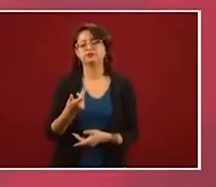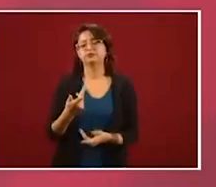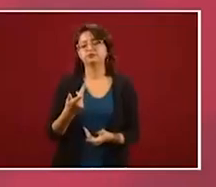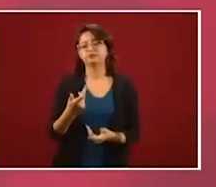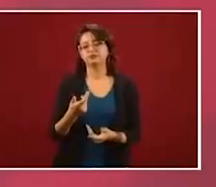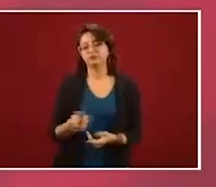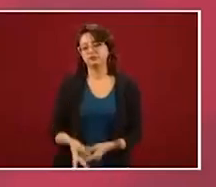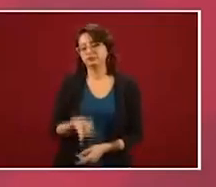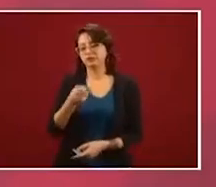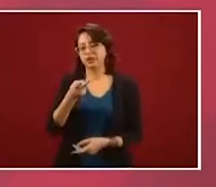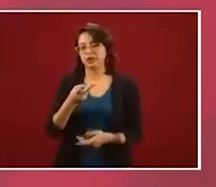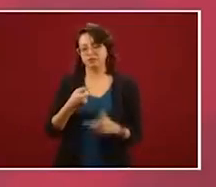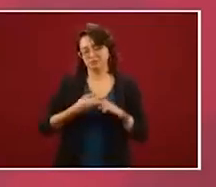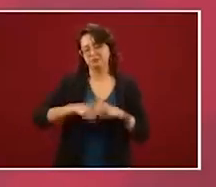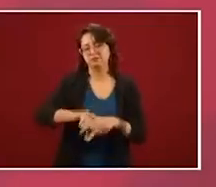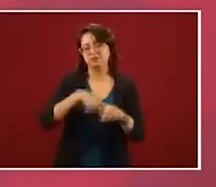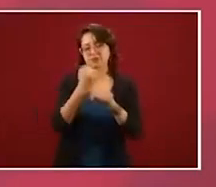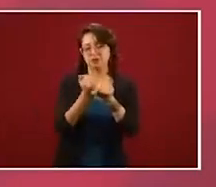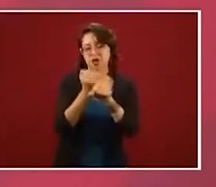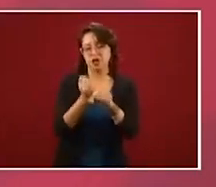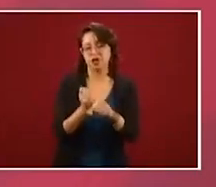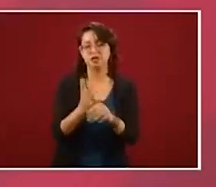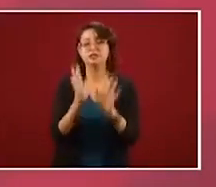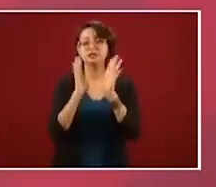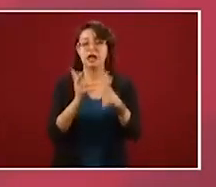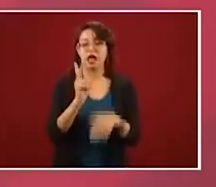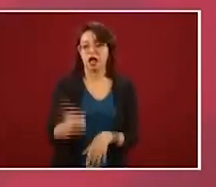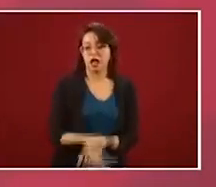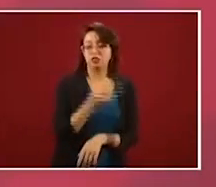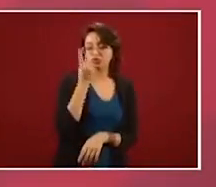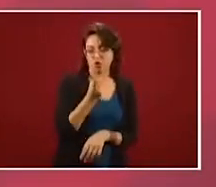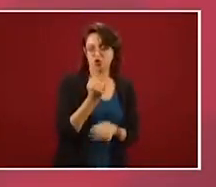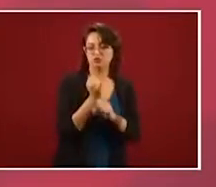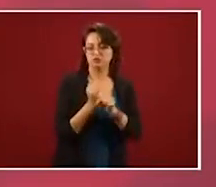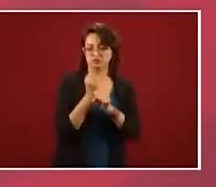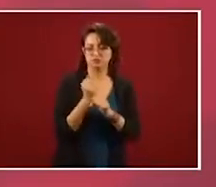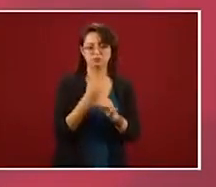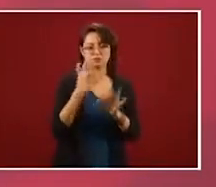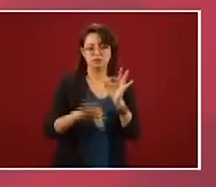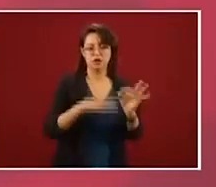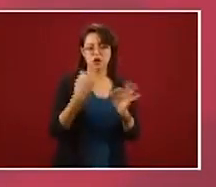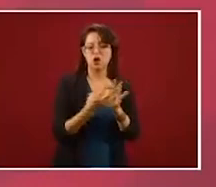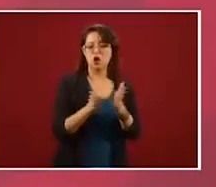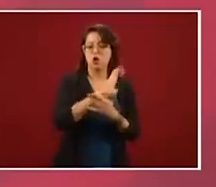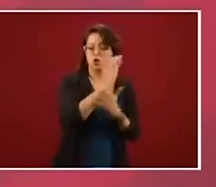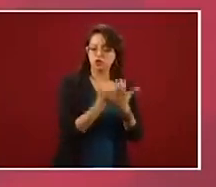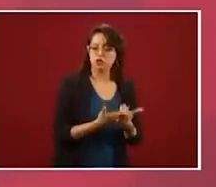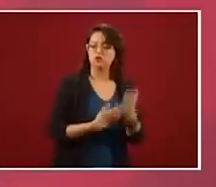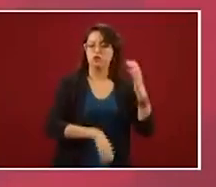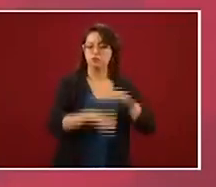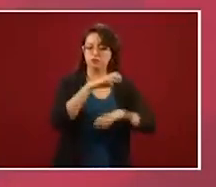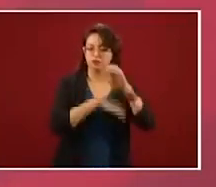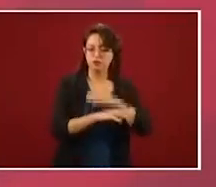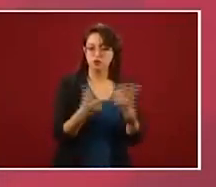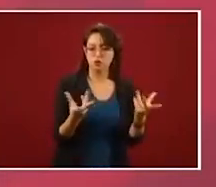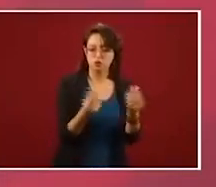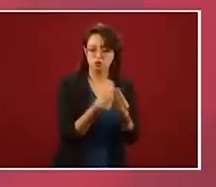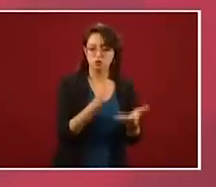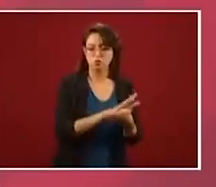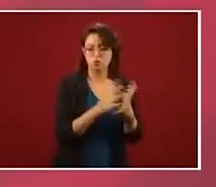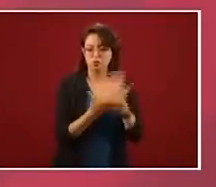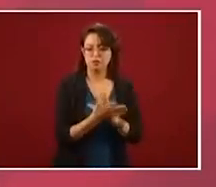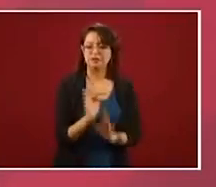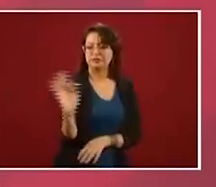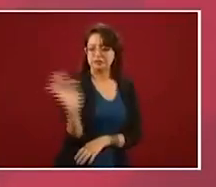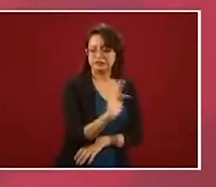Culminamos 2 de estas investigaciones concernientes a contrataciones públicas y empresas vinculadas o posiblemente vinculadas